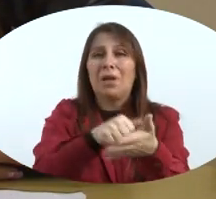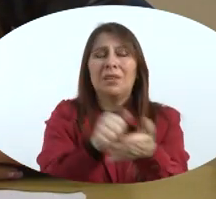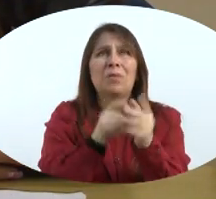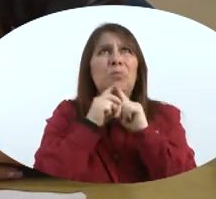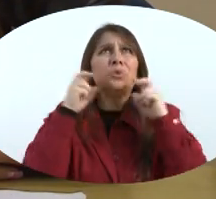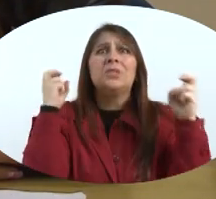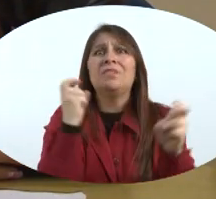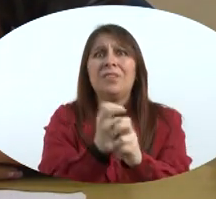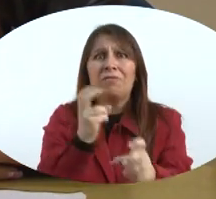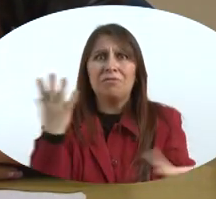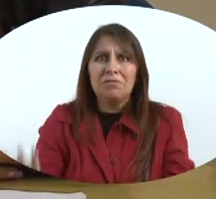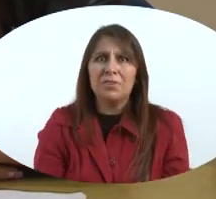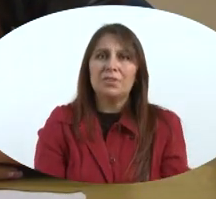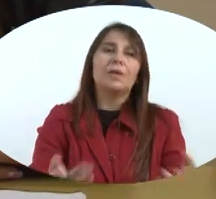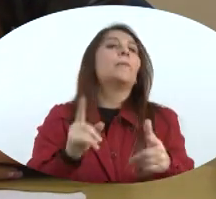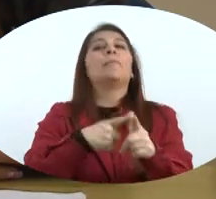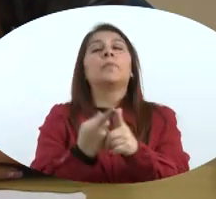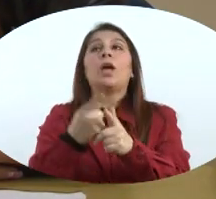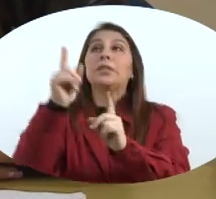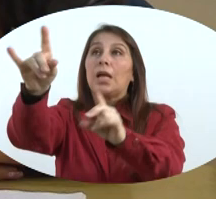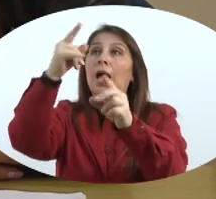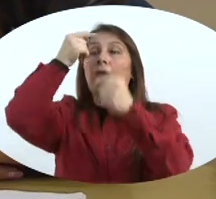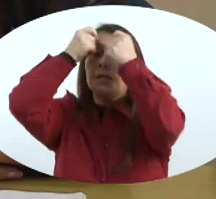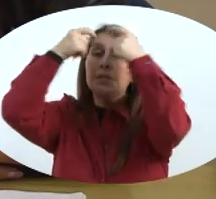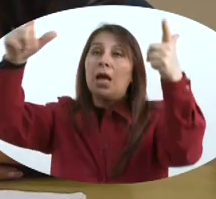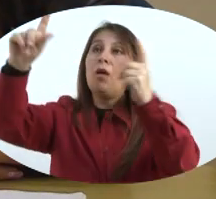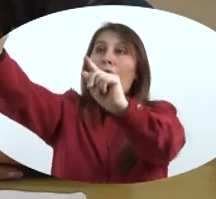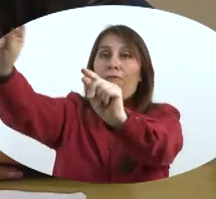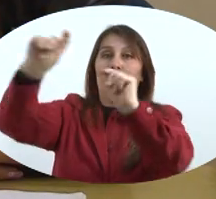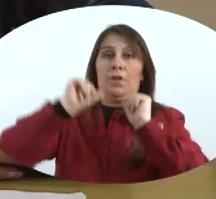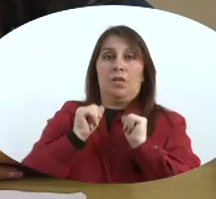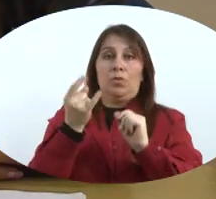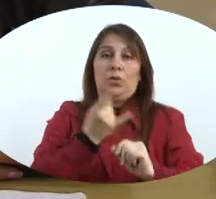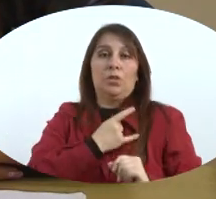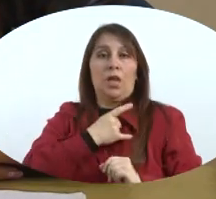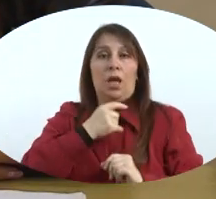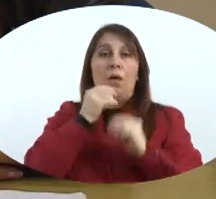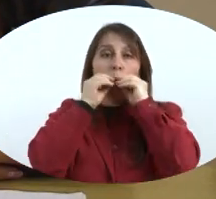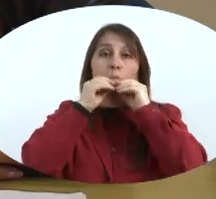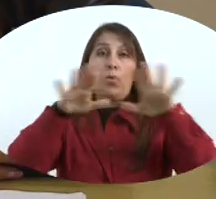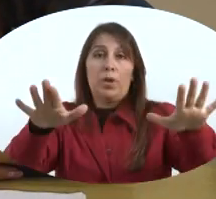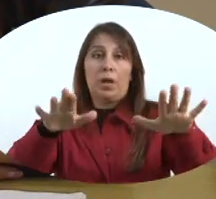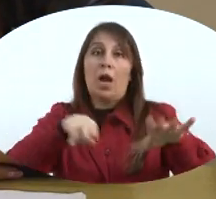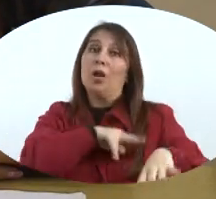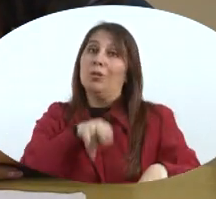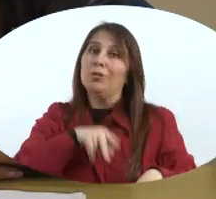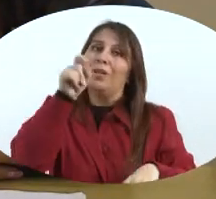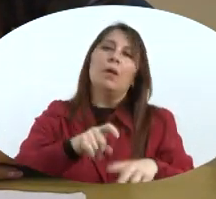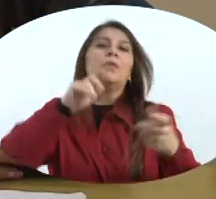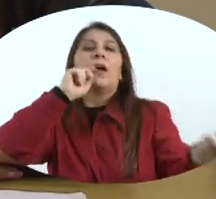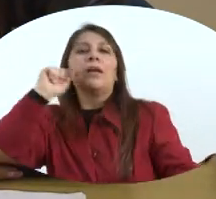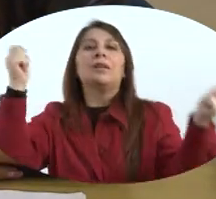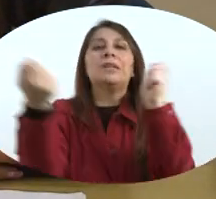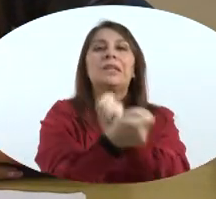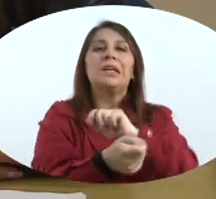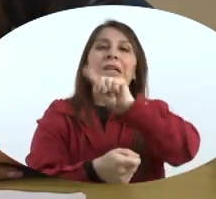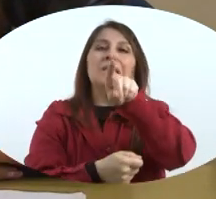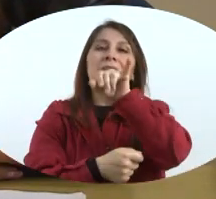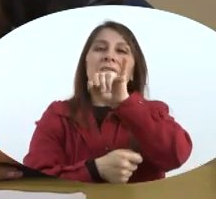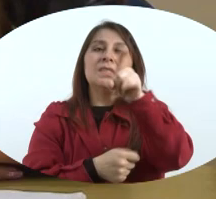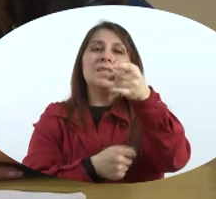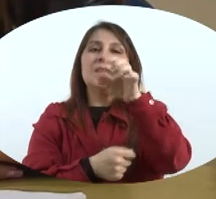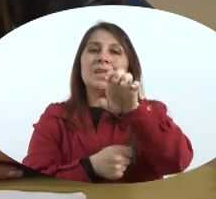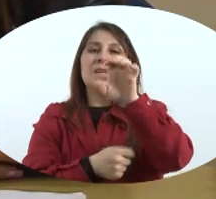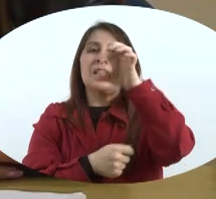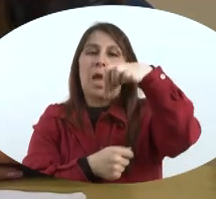responsabilidad del estado financiar la universidad pública y nosotros tenemos una exigencia y es que se cambie el sig en esa plataforma es